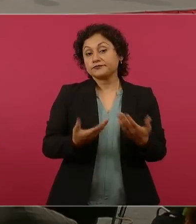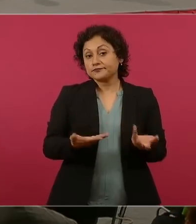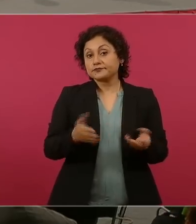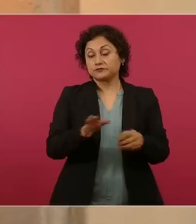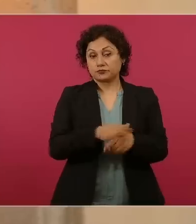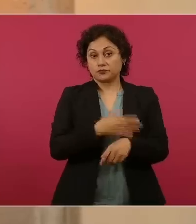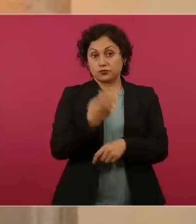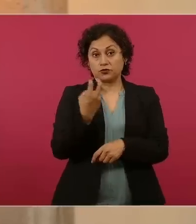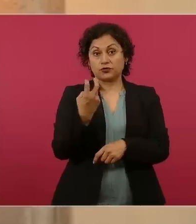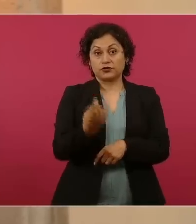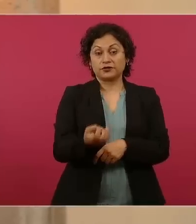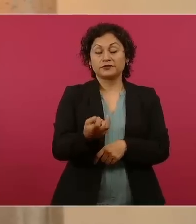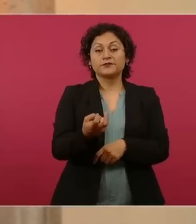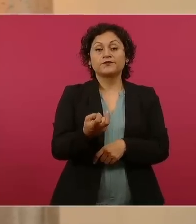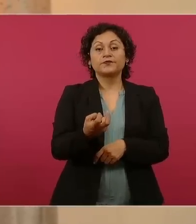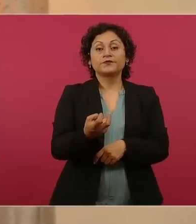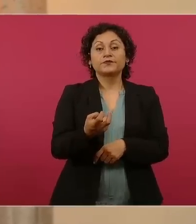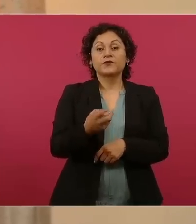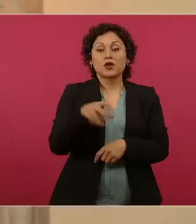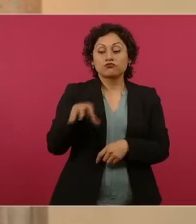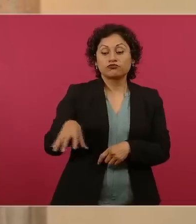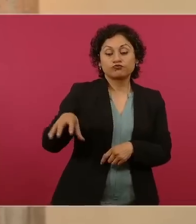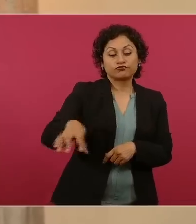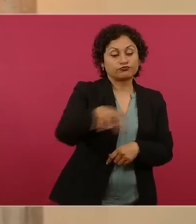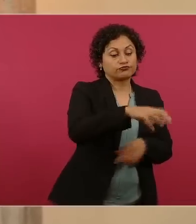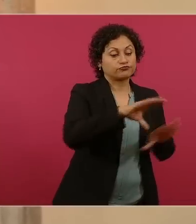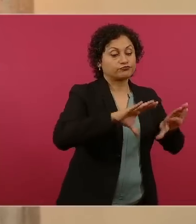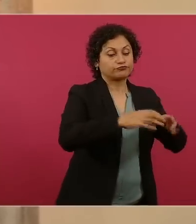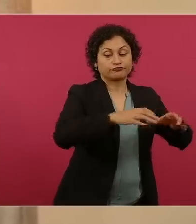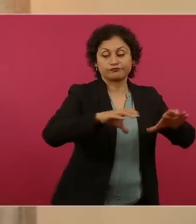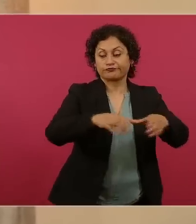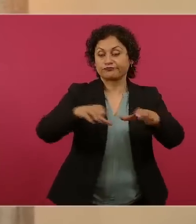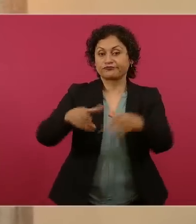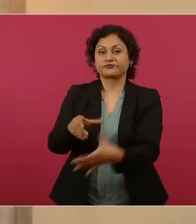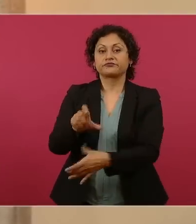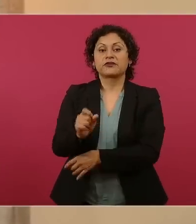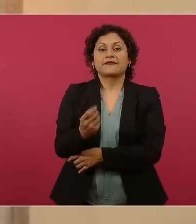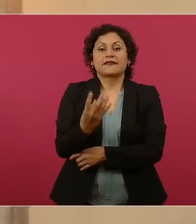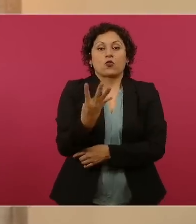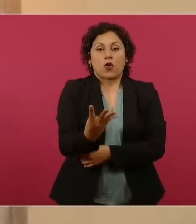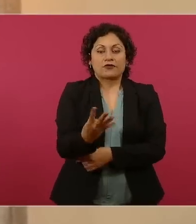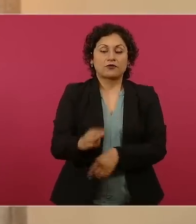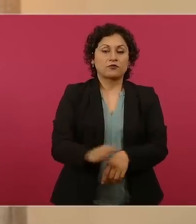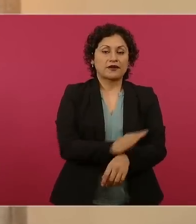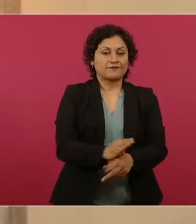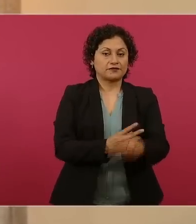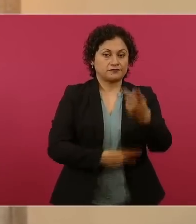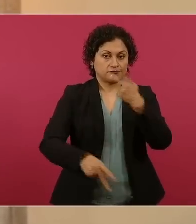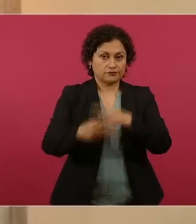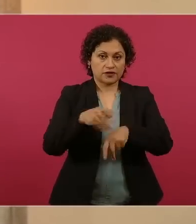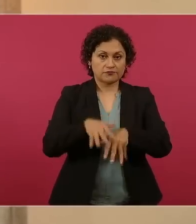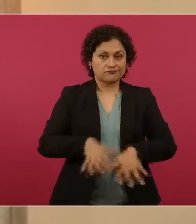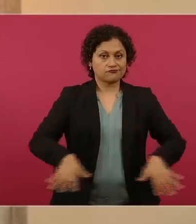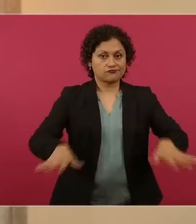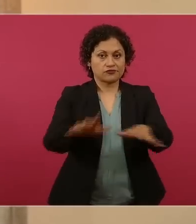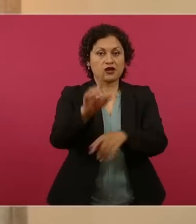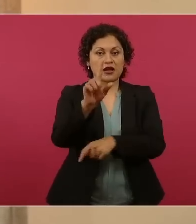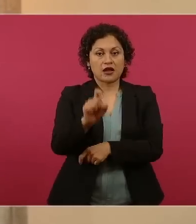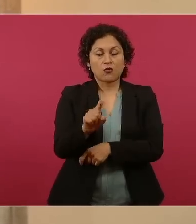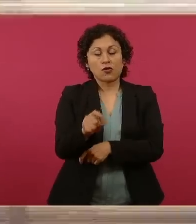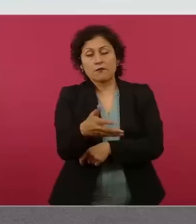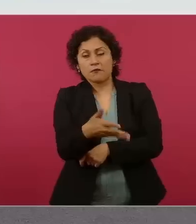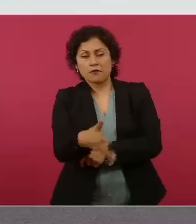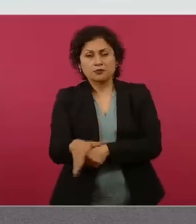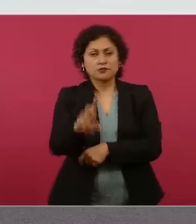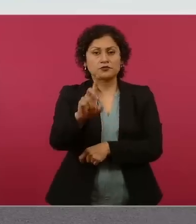que 24 comunidades serán beneficiadas y esto provoca una cifra de más